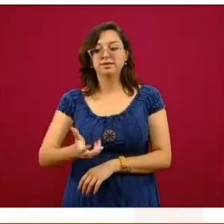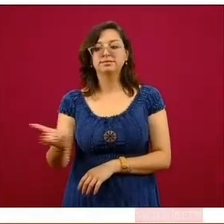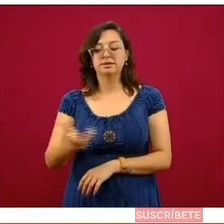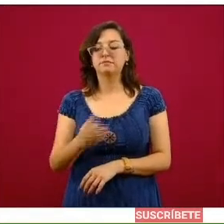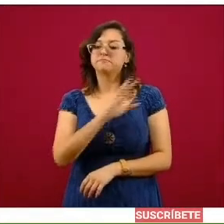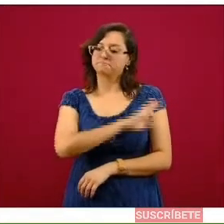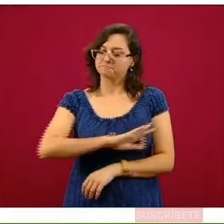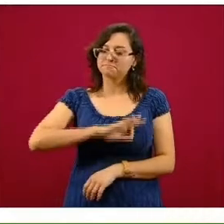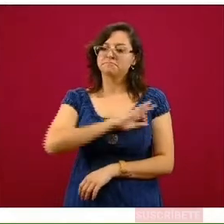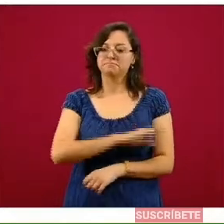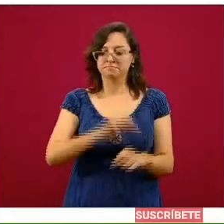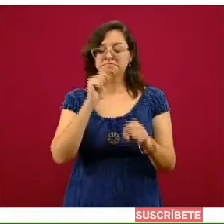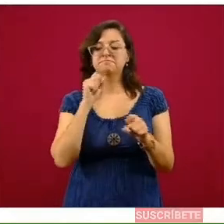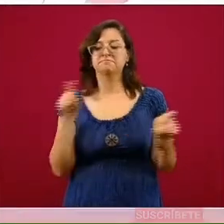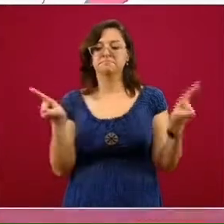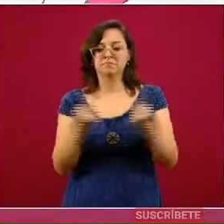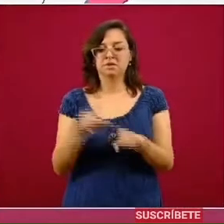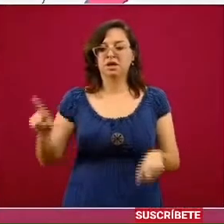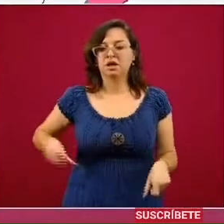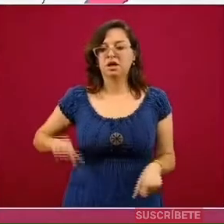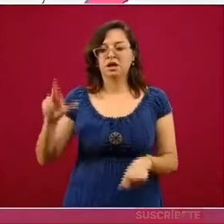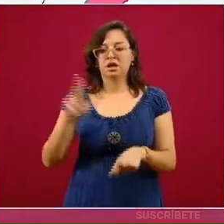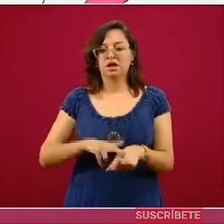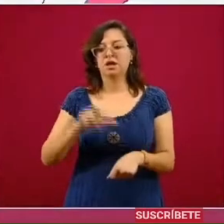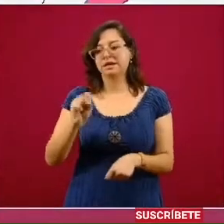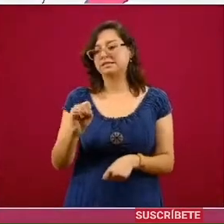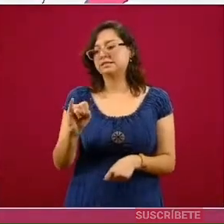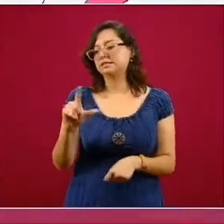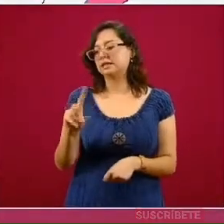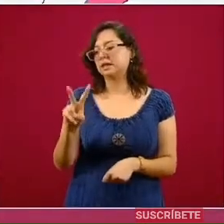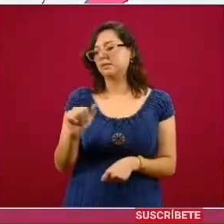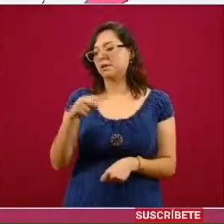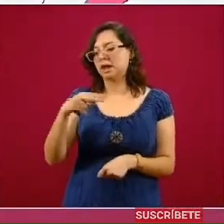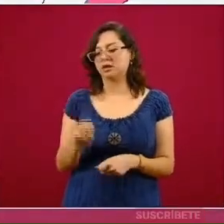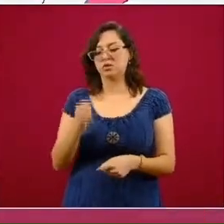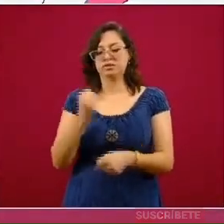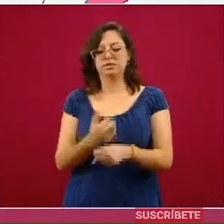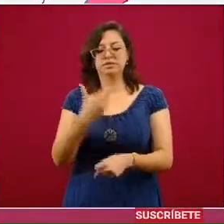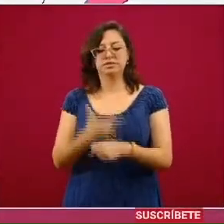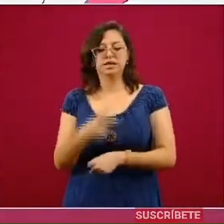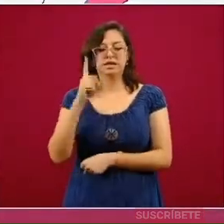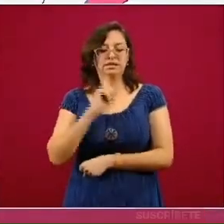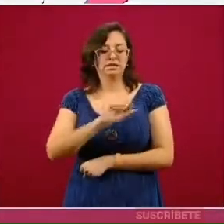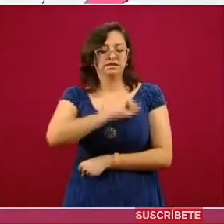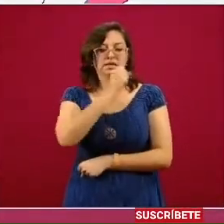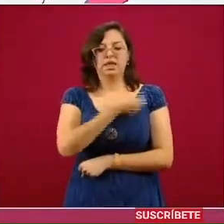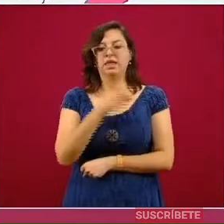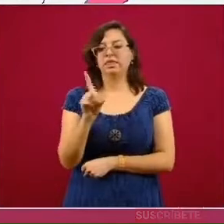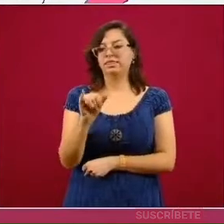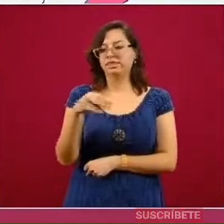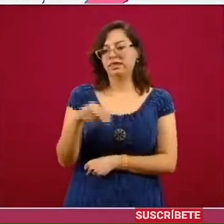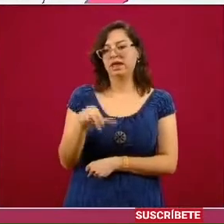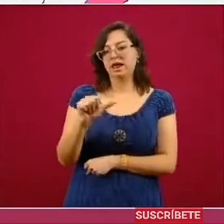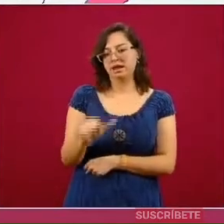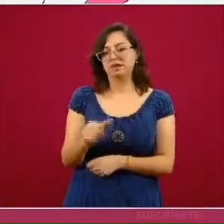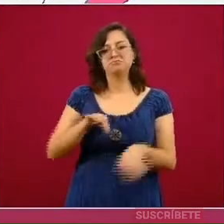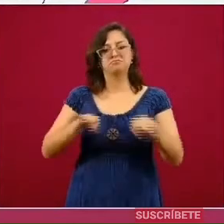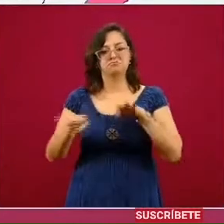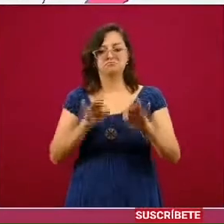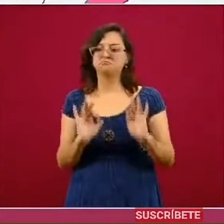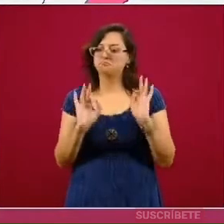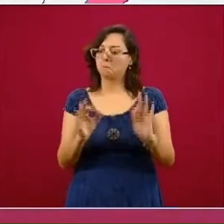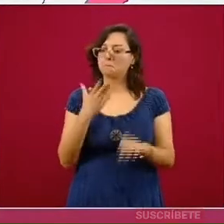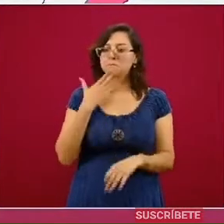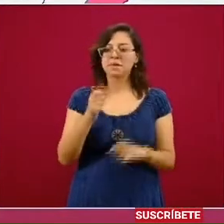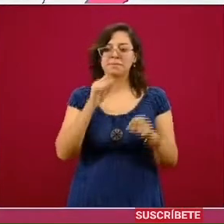país. Felicidades también al gobernador Silvano Aureoles y a la secretaria de Salud, Diana Carpio, por este trabajo tan bien hecho y,